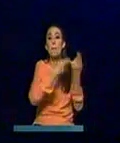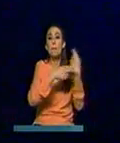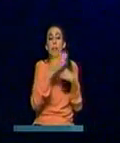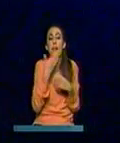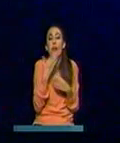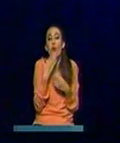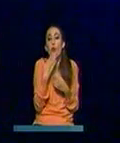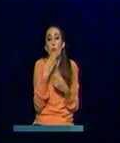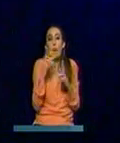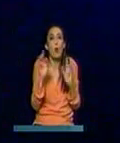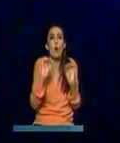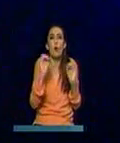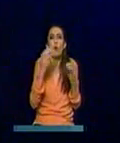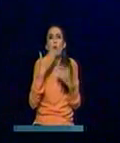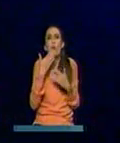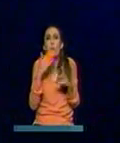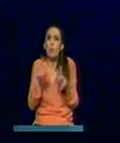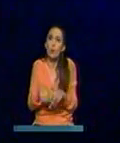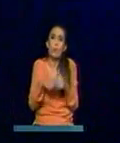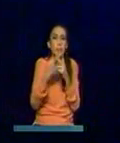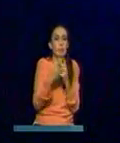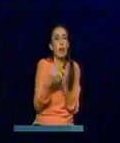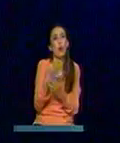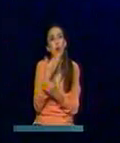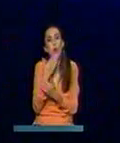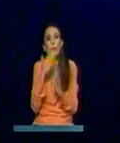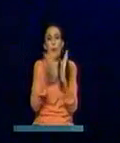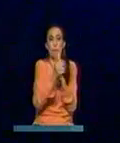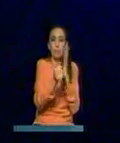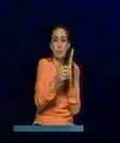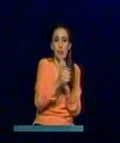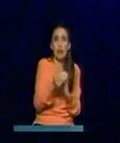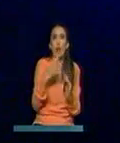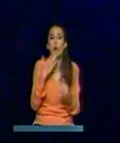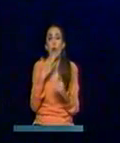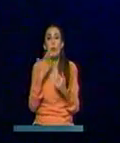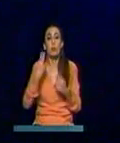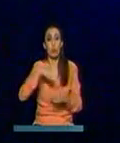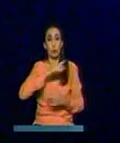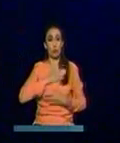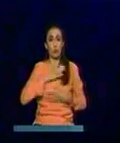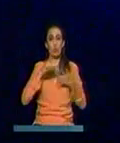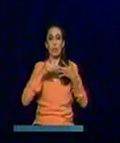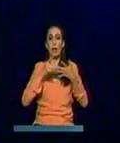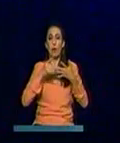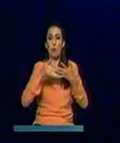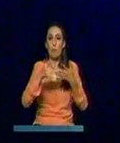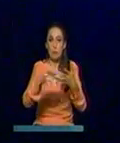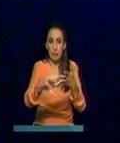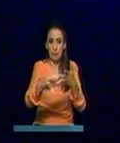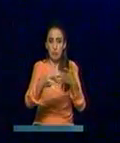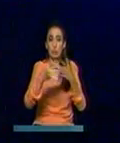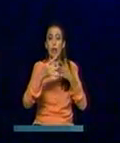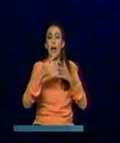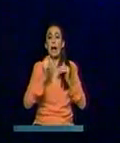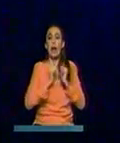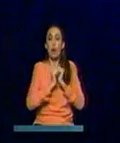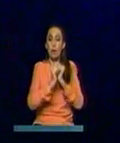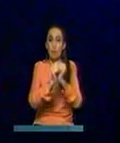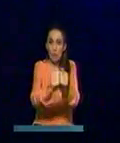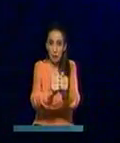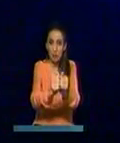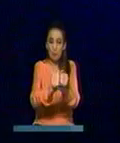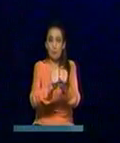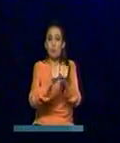cómo dar ese primer paso. Pues nosotros estamos para acompañar a ese emprendedor. Nosotros como gobierno estamos para